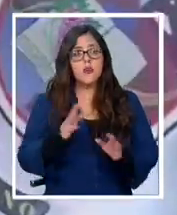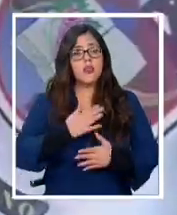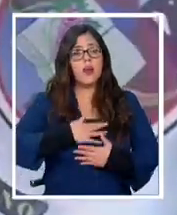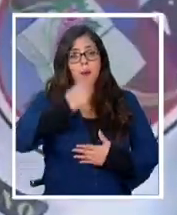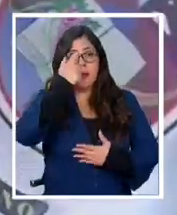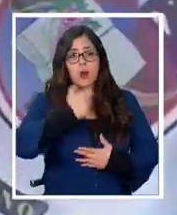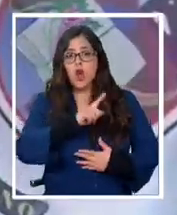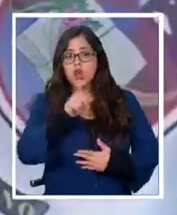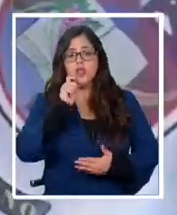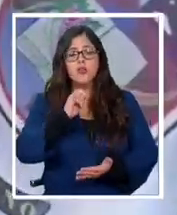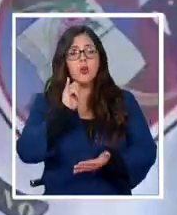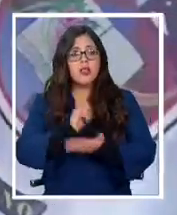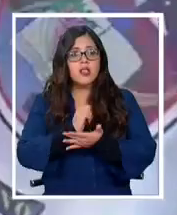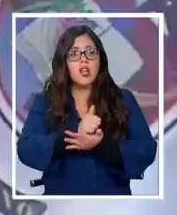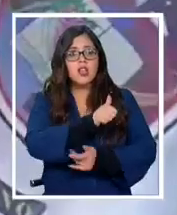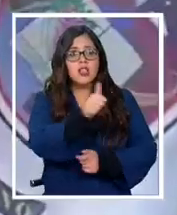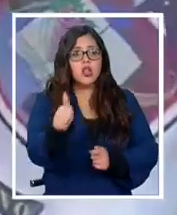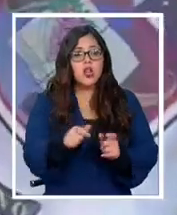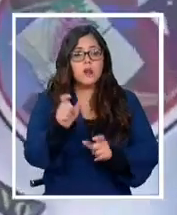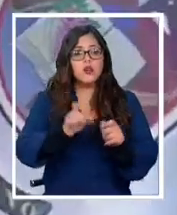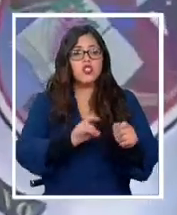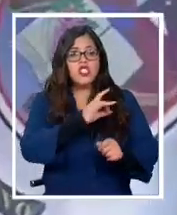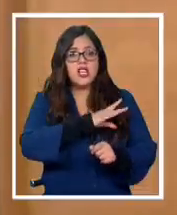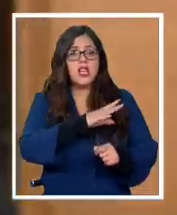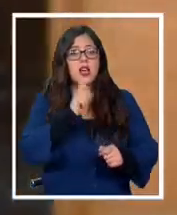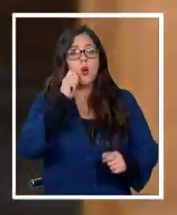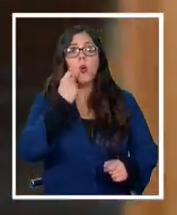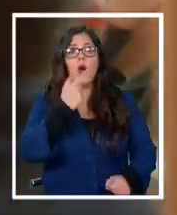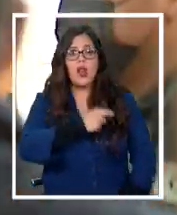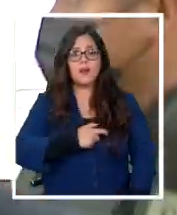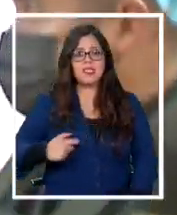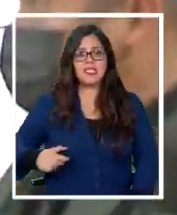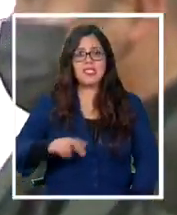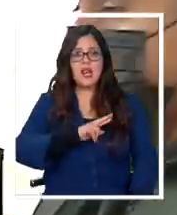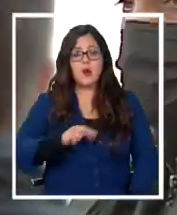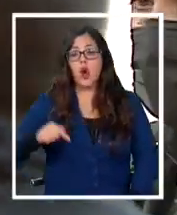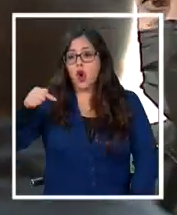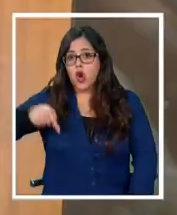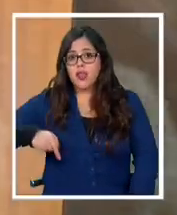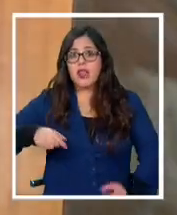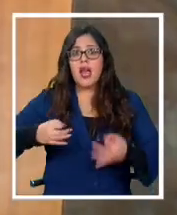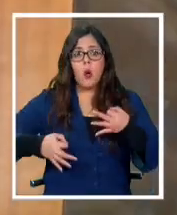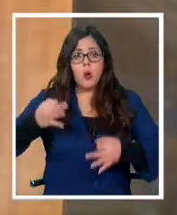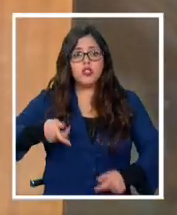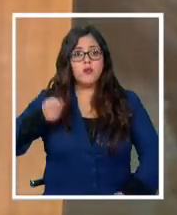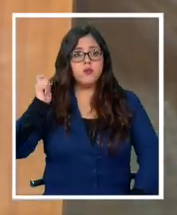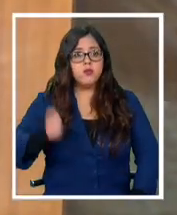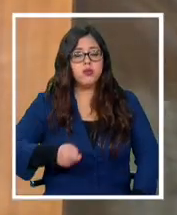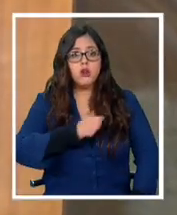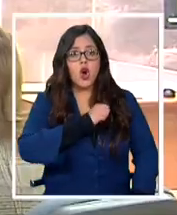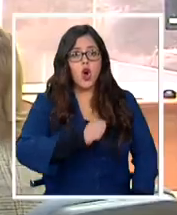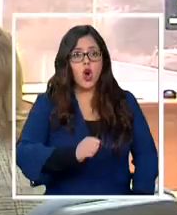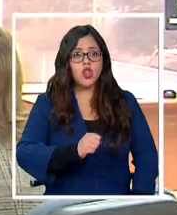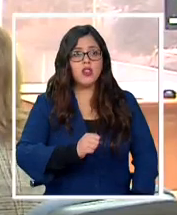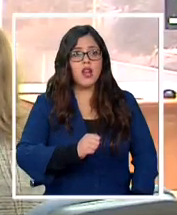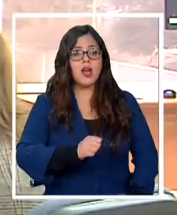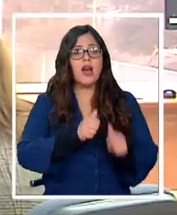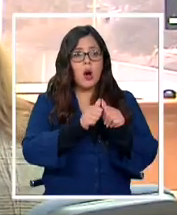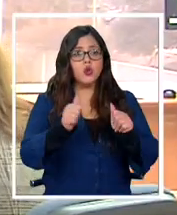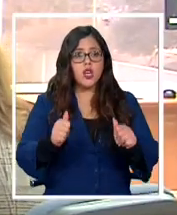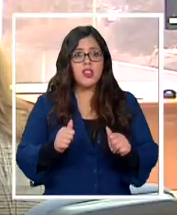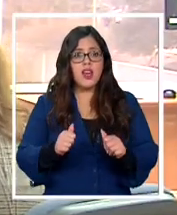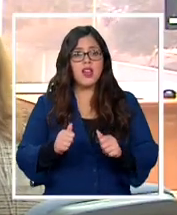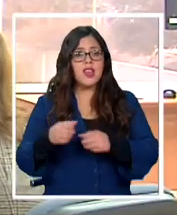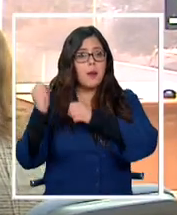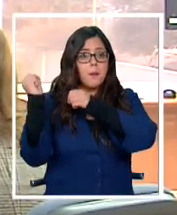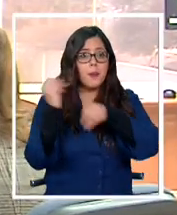persona acceder a una institución que es de todos los chilenos que la presidencia la república hoy fue la audiencia de formalización por atentado contra la autoridad la cual finalizó